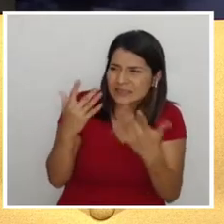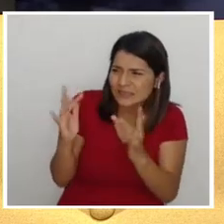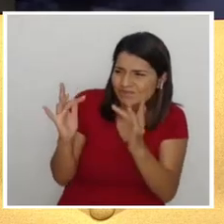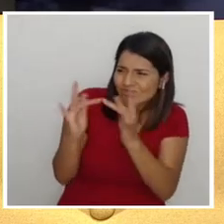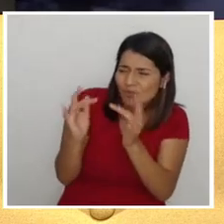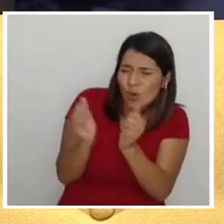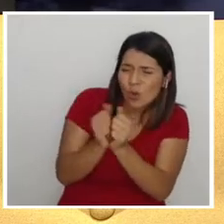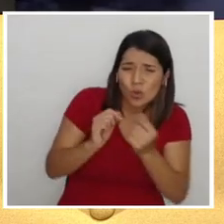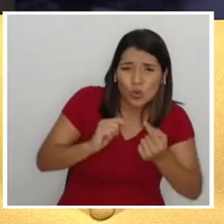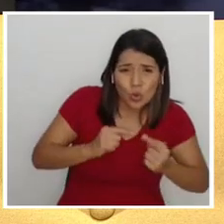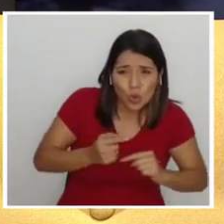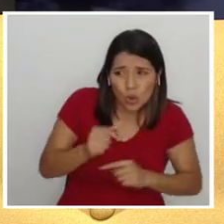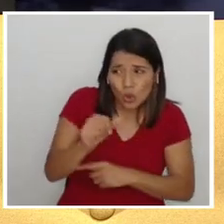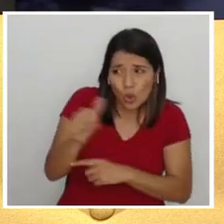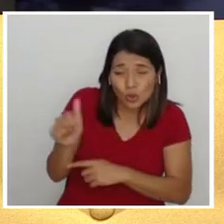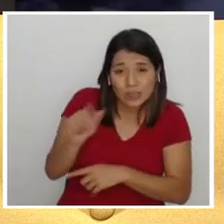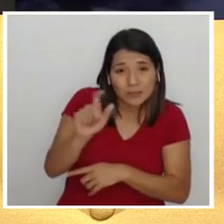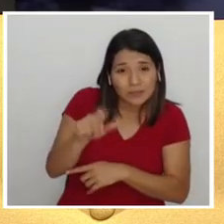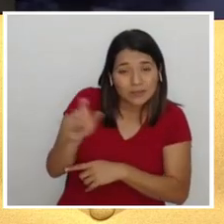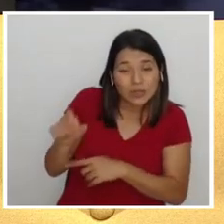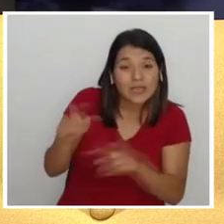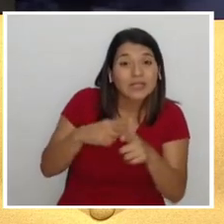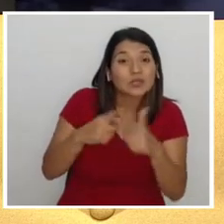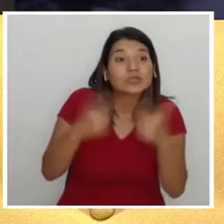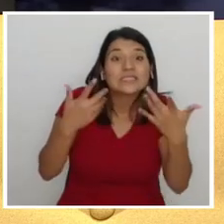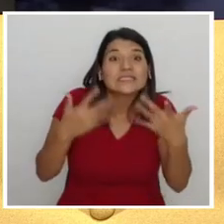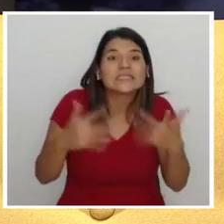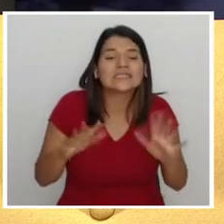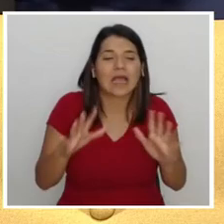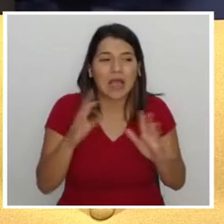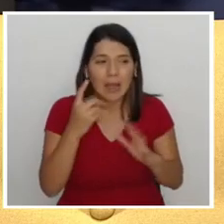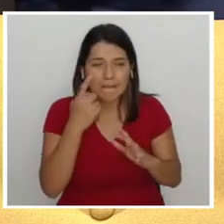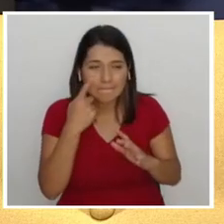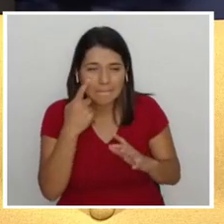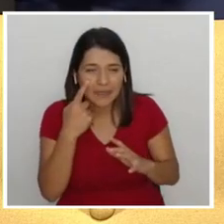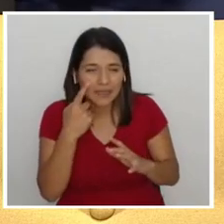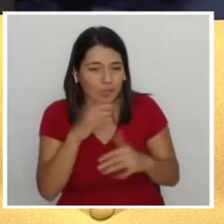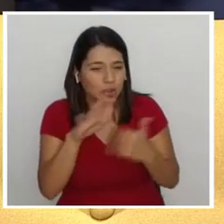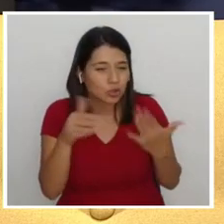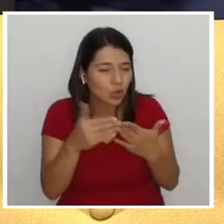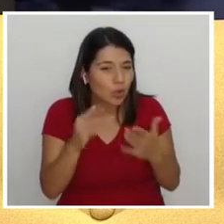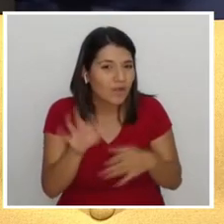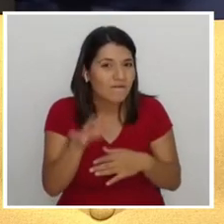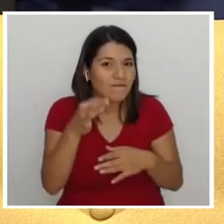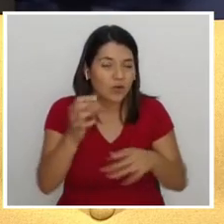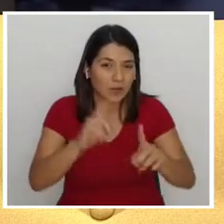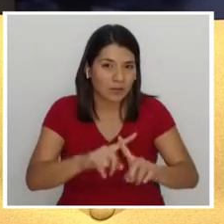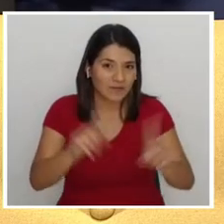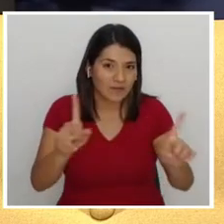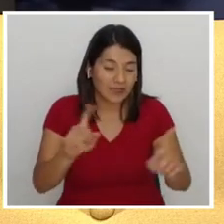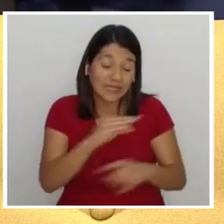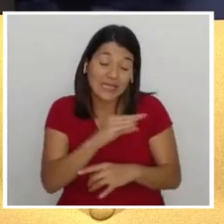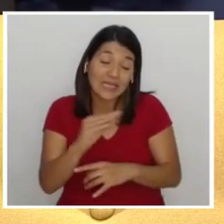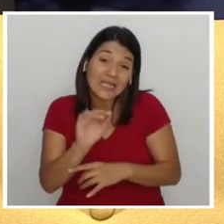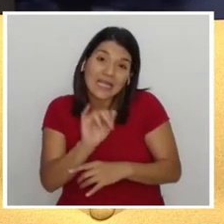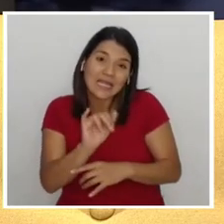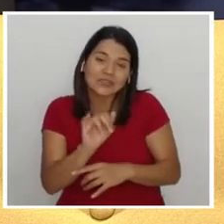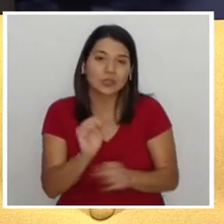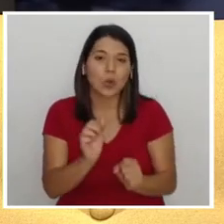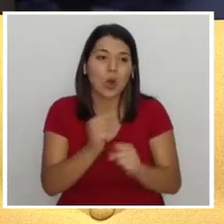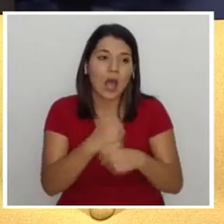ya uno va viendo las cosas de una forma diferente y es lo que nos hace seguir